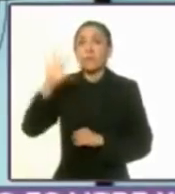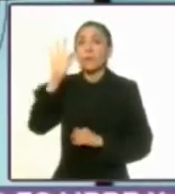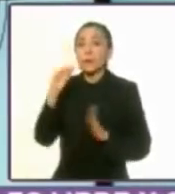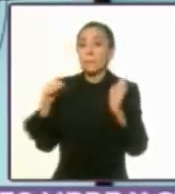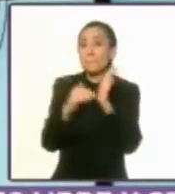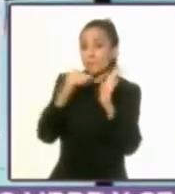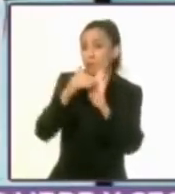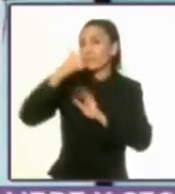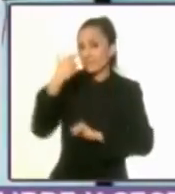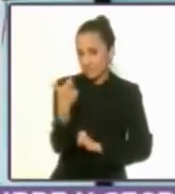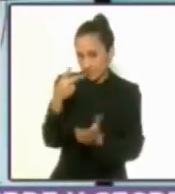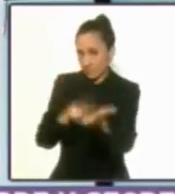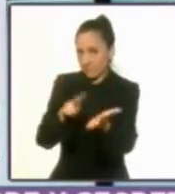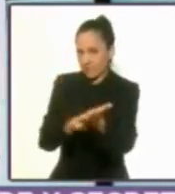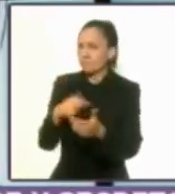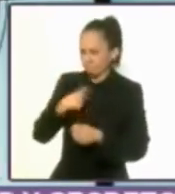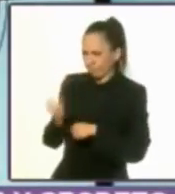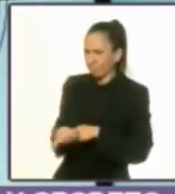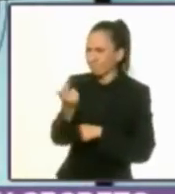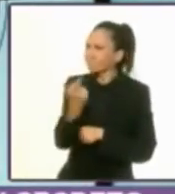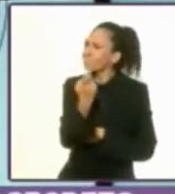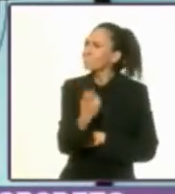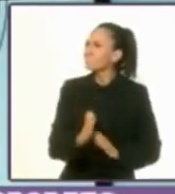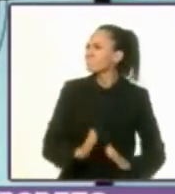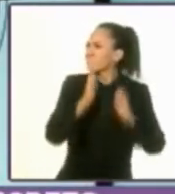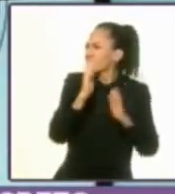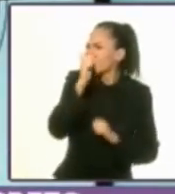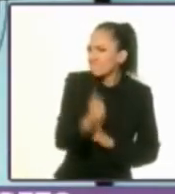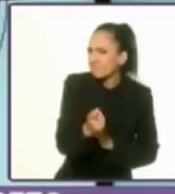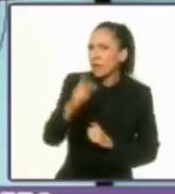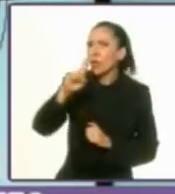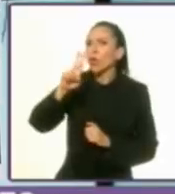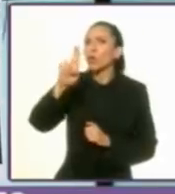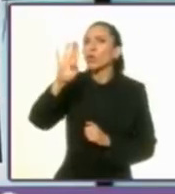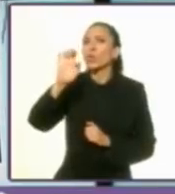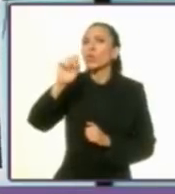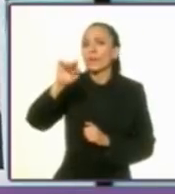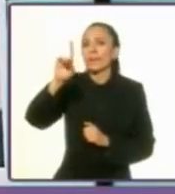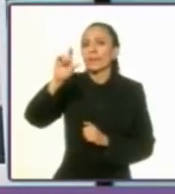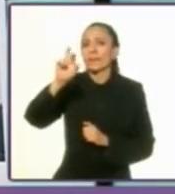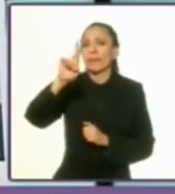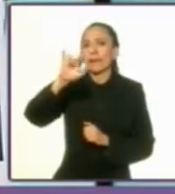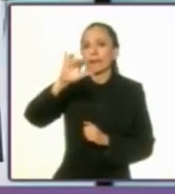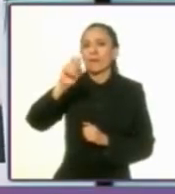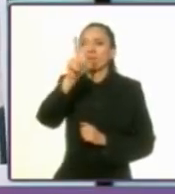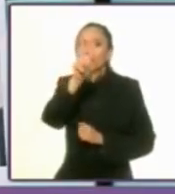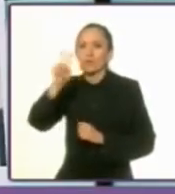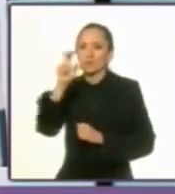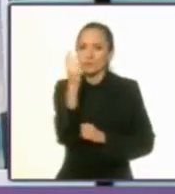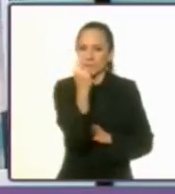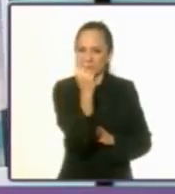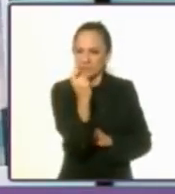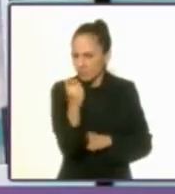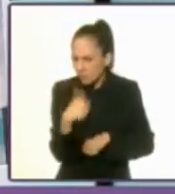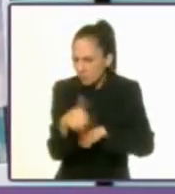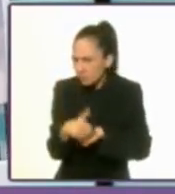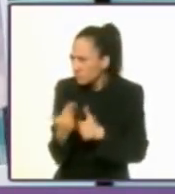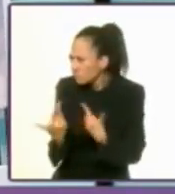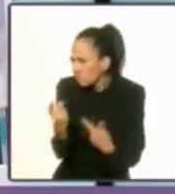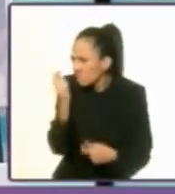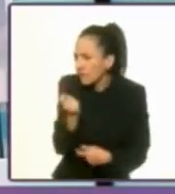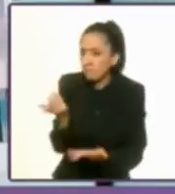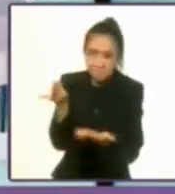que nos dice de este edificio rubén darío 225 para que ojalá nos conteste